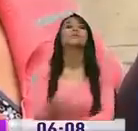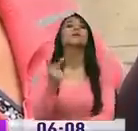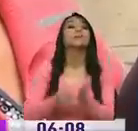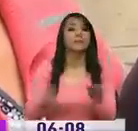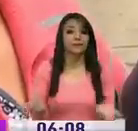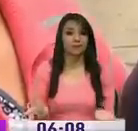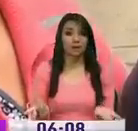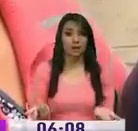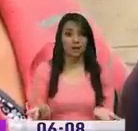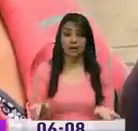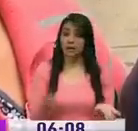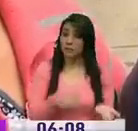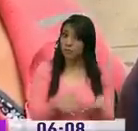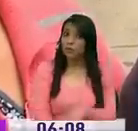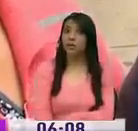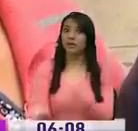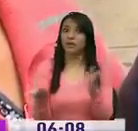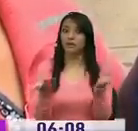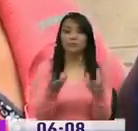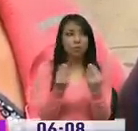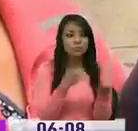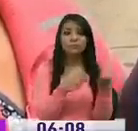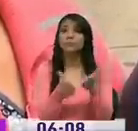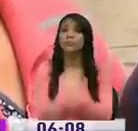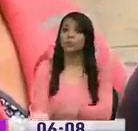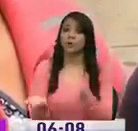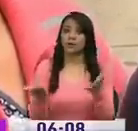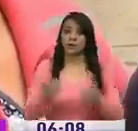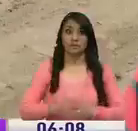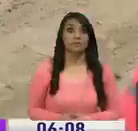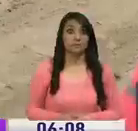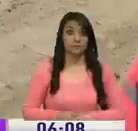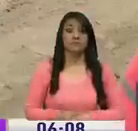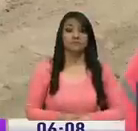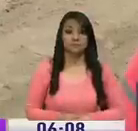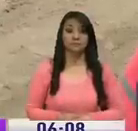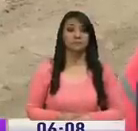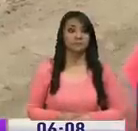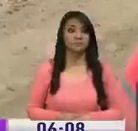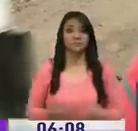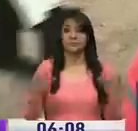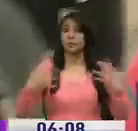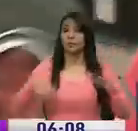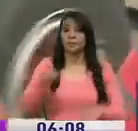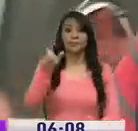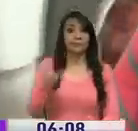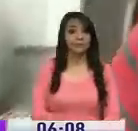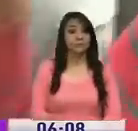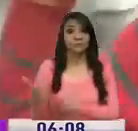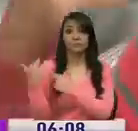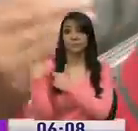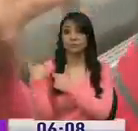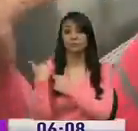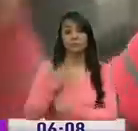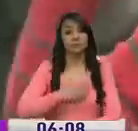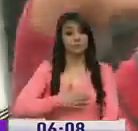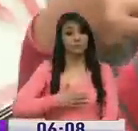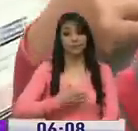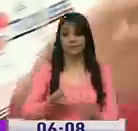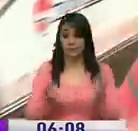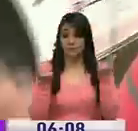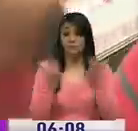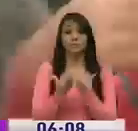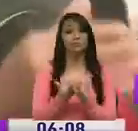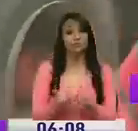hubiéramos estado a más que lamentando pérdidas materiales cualquier persona que esté a cargo que se haga pero responsable y nos